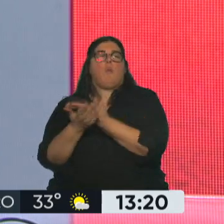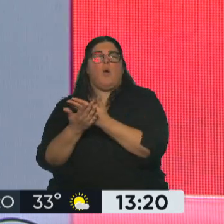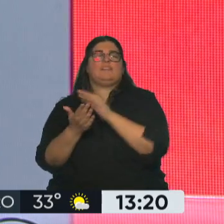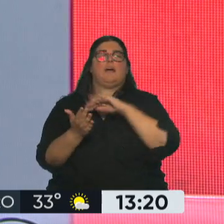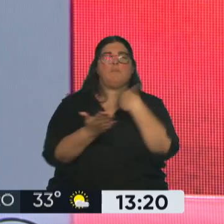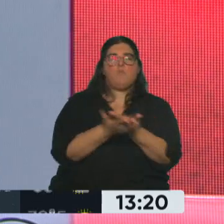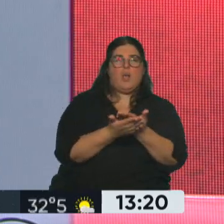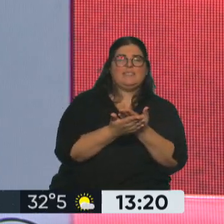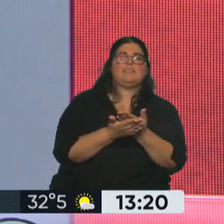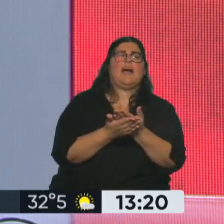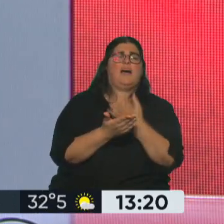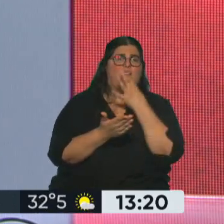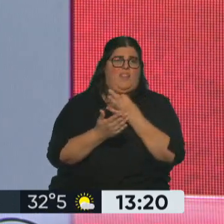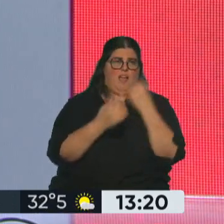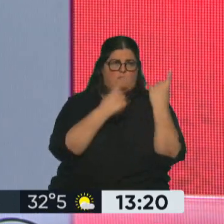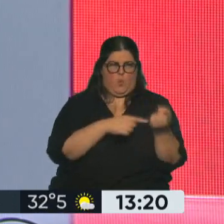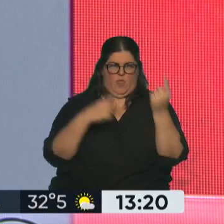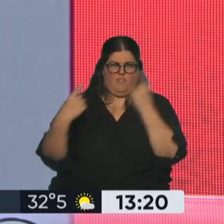sido muy diferentes de lo que son los